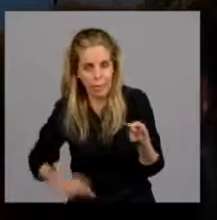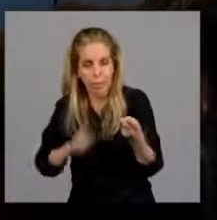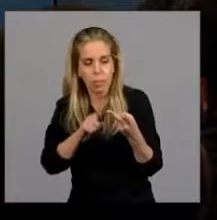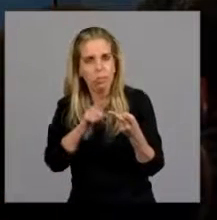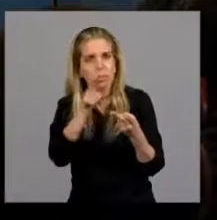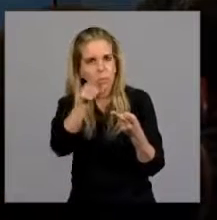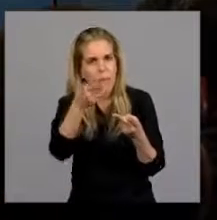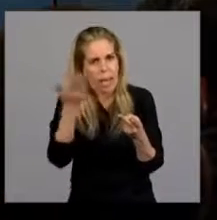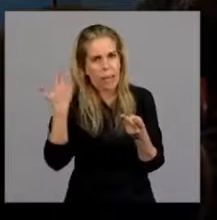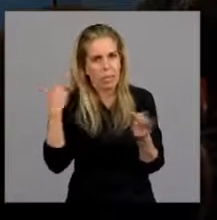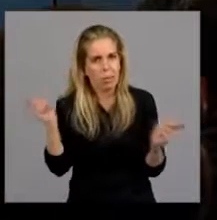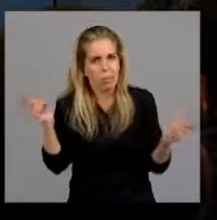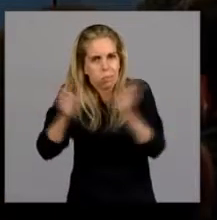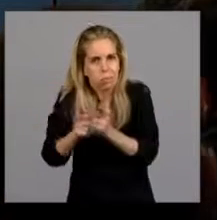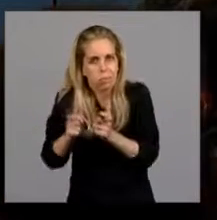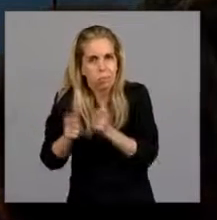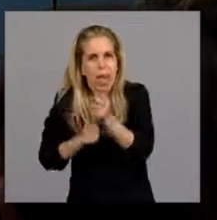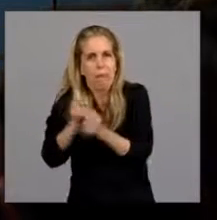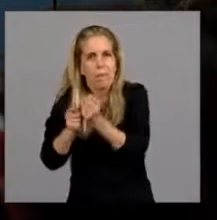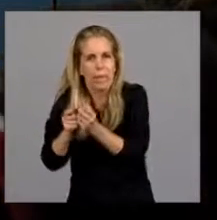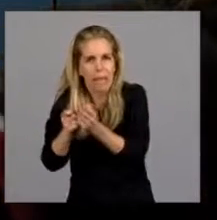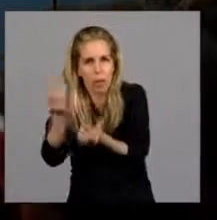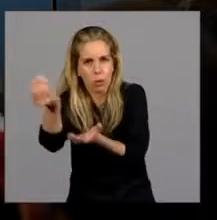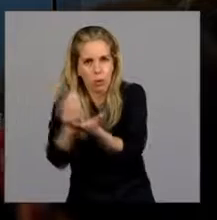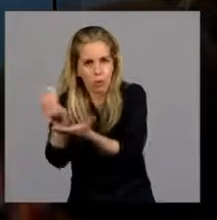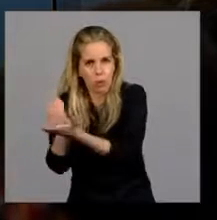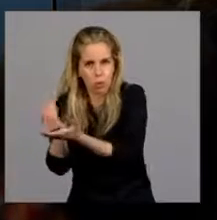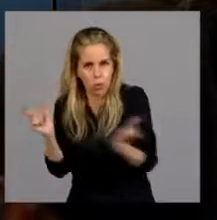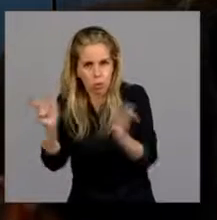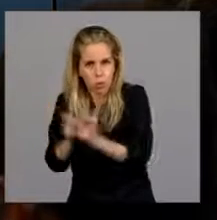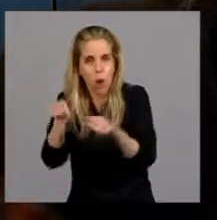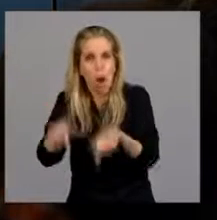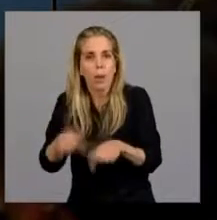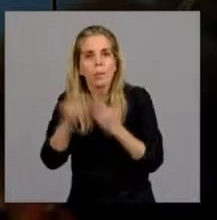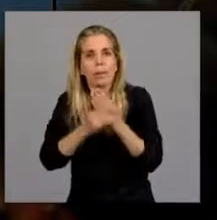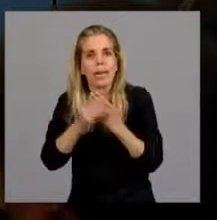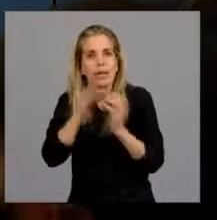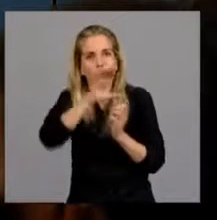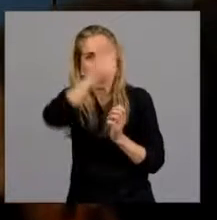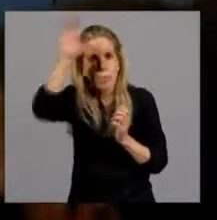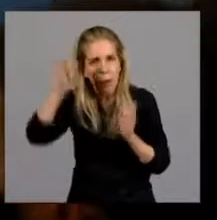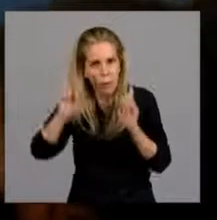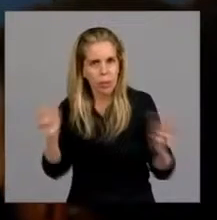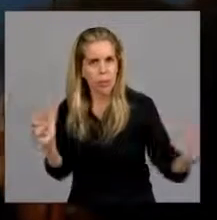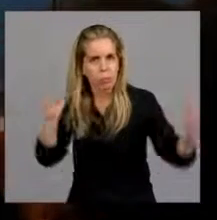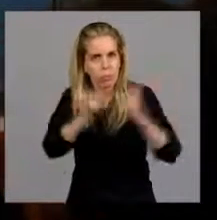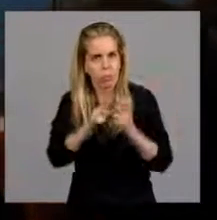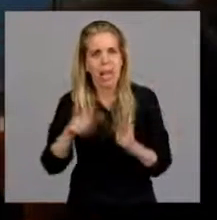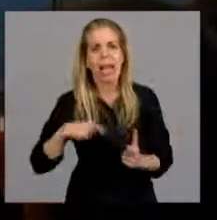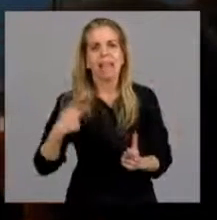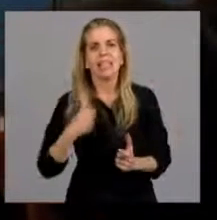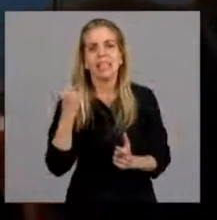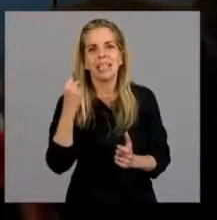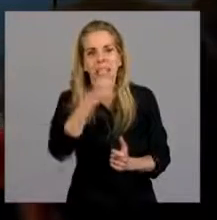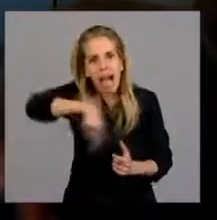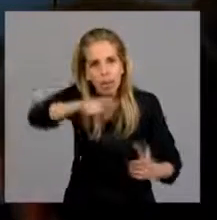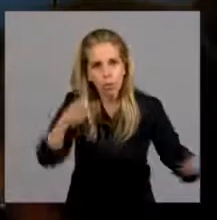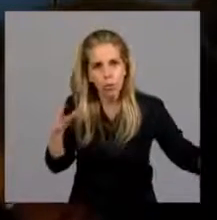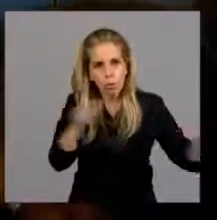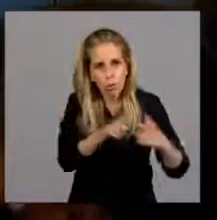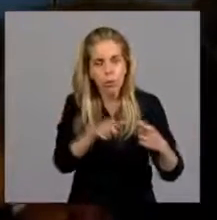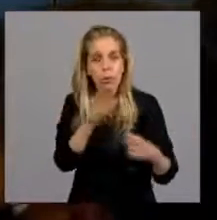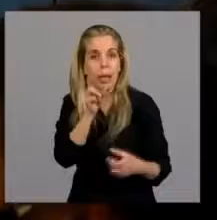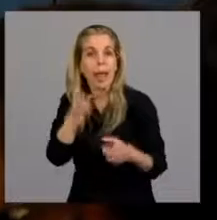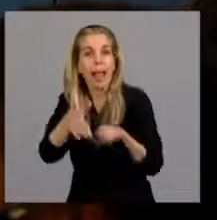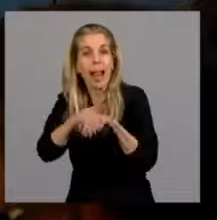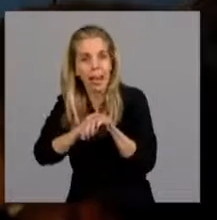usted se reunió con empresarios, hoy el ministro del Interior se reunió con sindicalistas. Y el jefe de